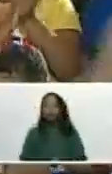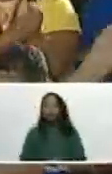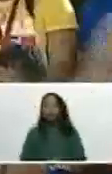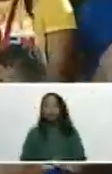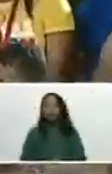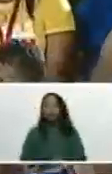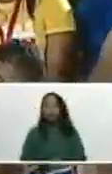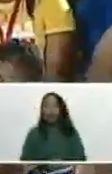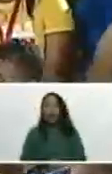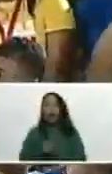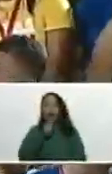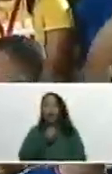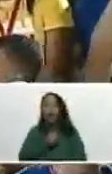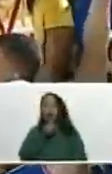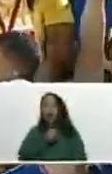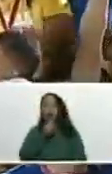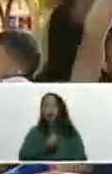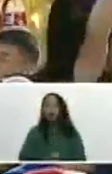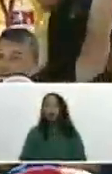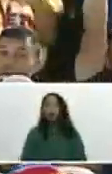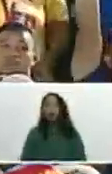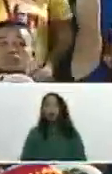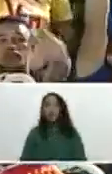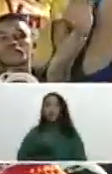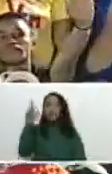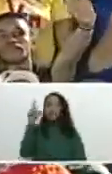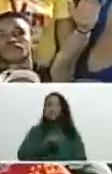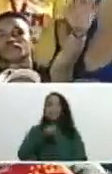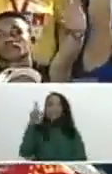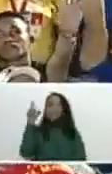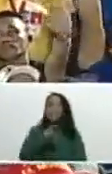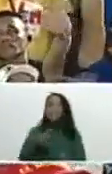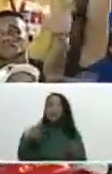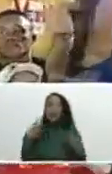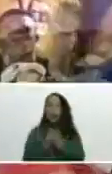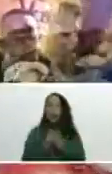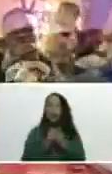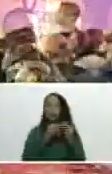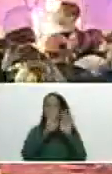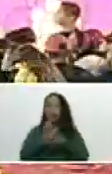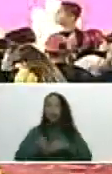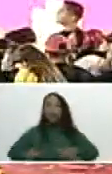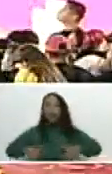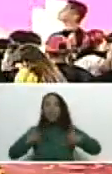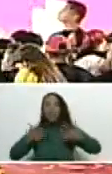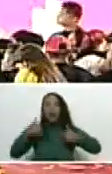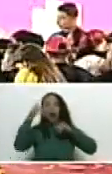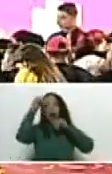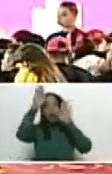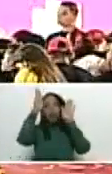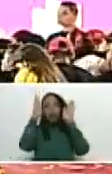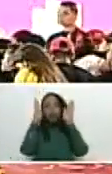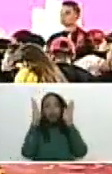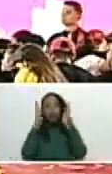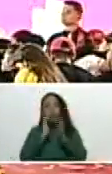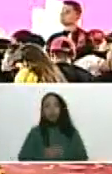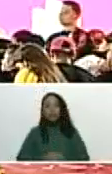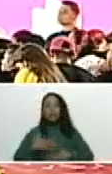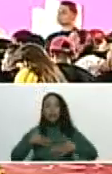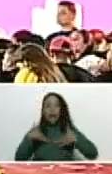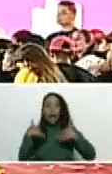a los adultos mayores que necesitan compañía, alegría, atención,